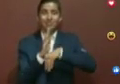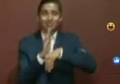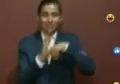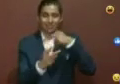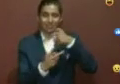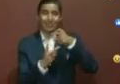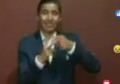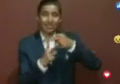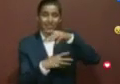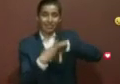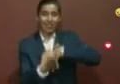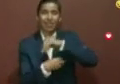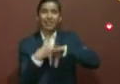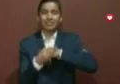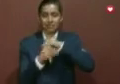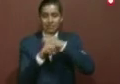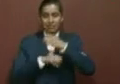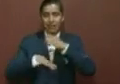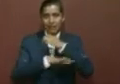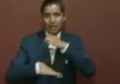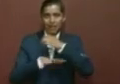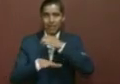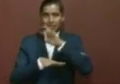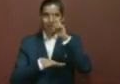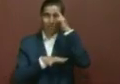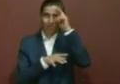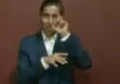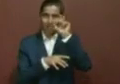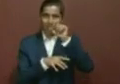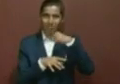Estado. Eso está,